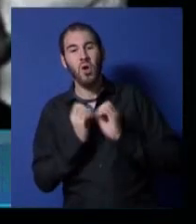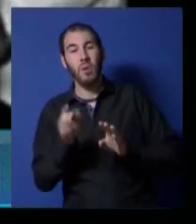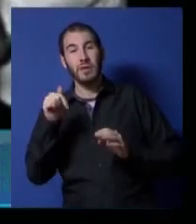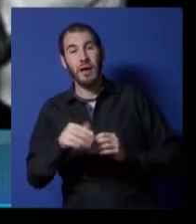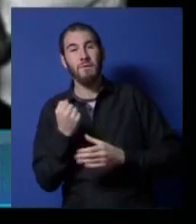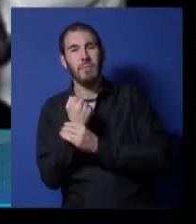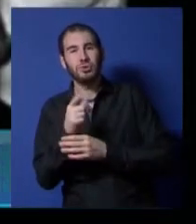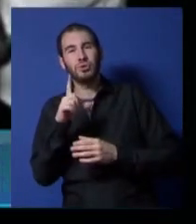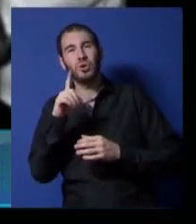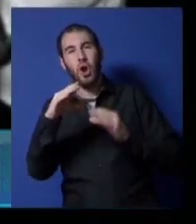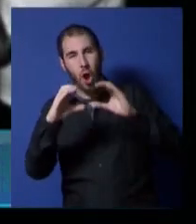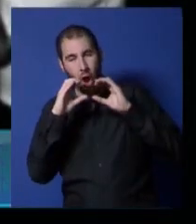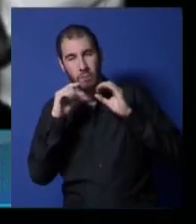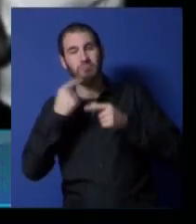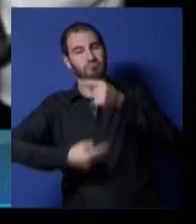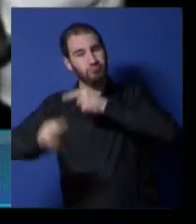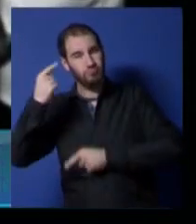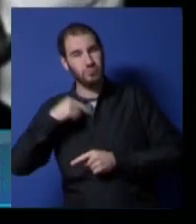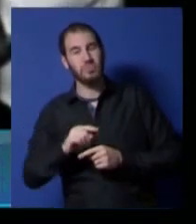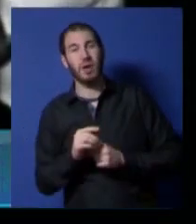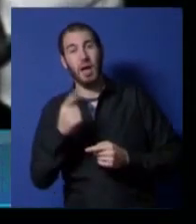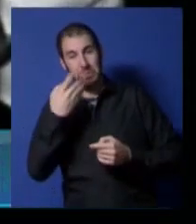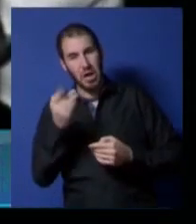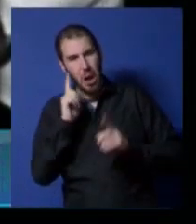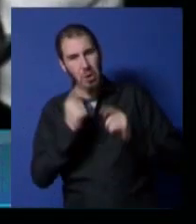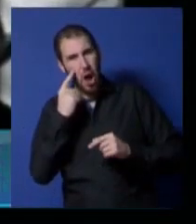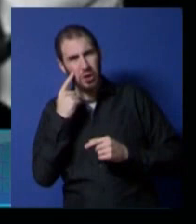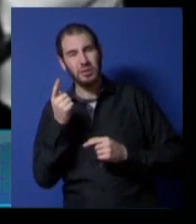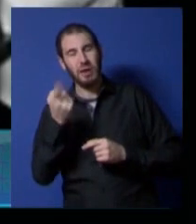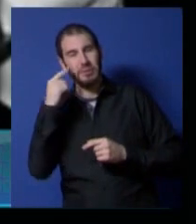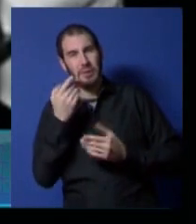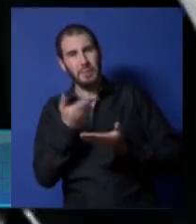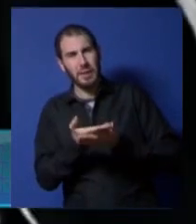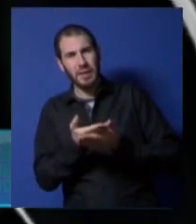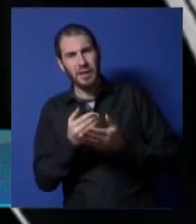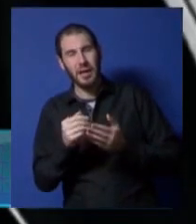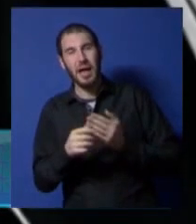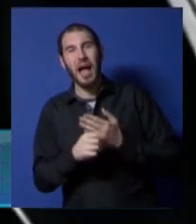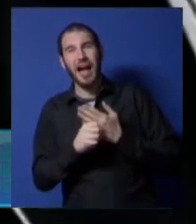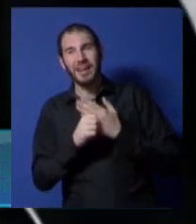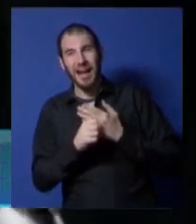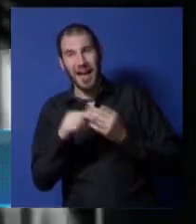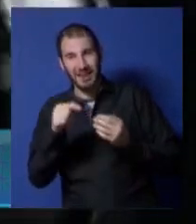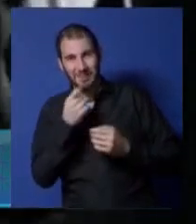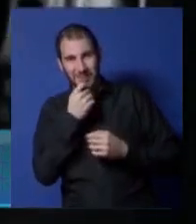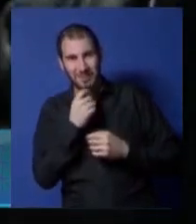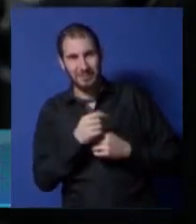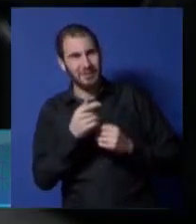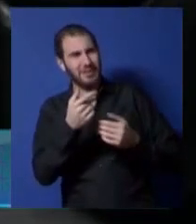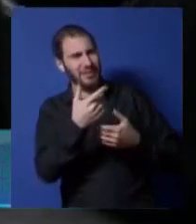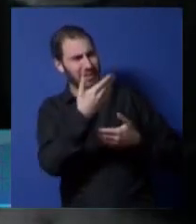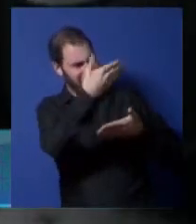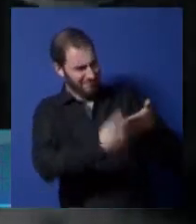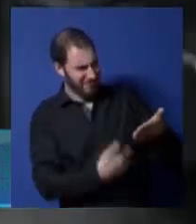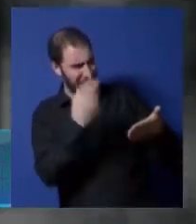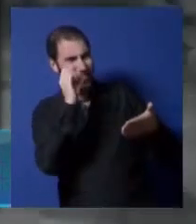el famoso lomo. Hay una historia de algunos conocidos míos que una vez se les ocurrió pedir la carta en Barloa. Ah, claro, vamos a pedir la carta.